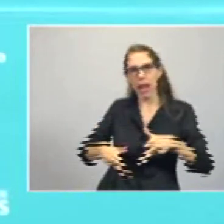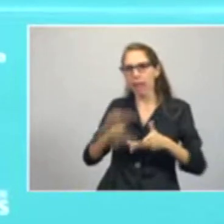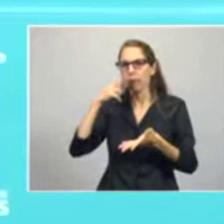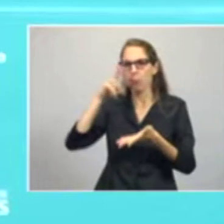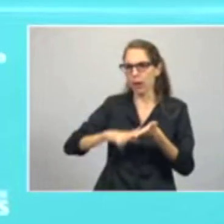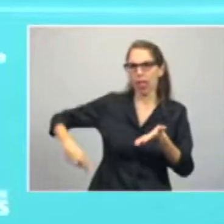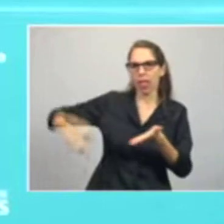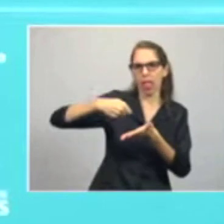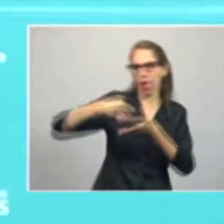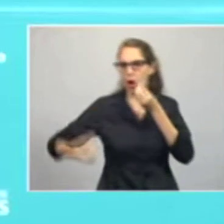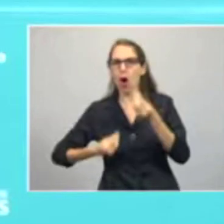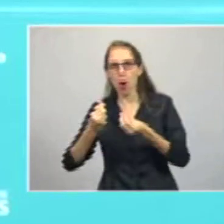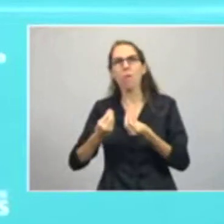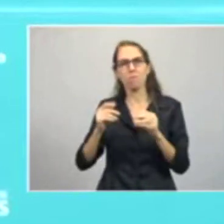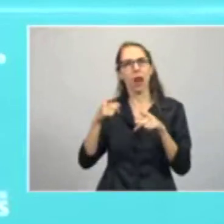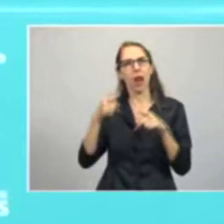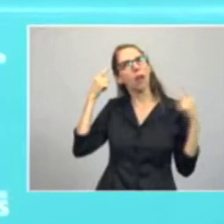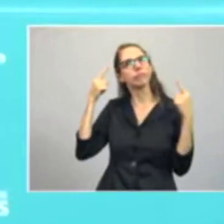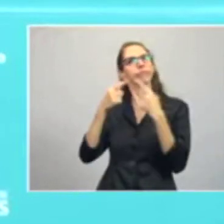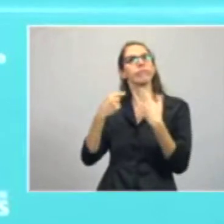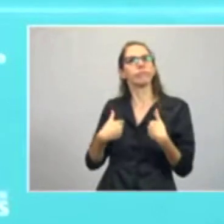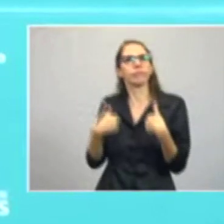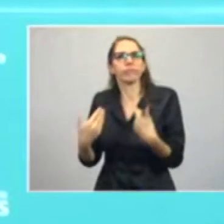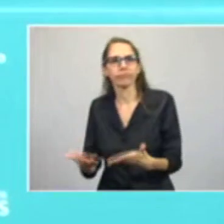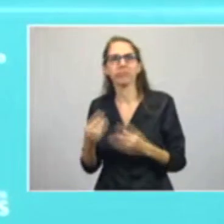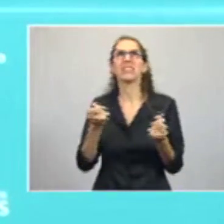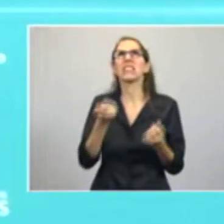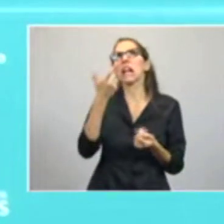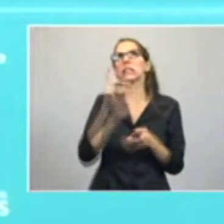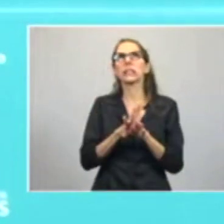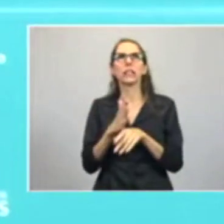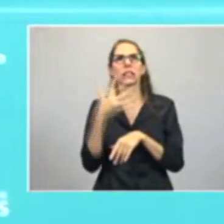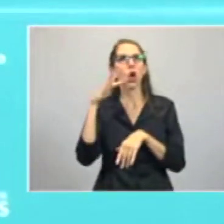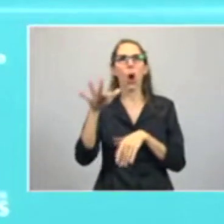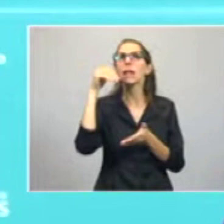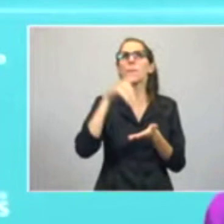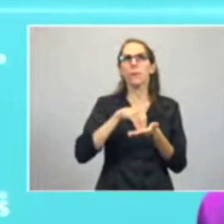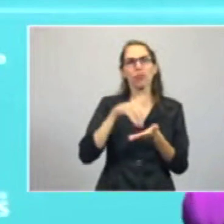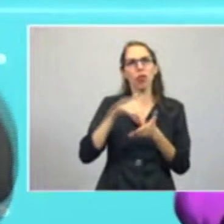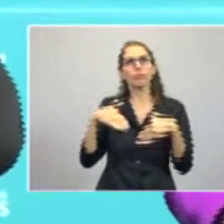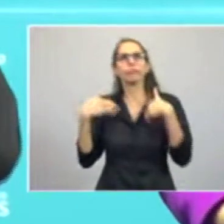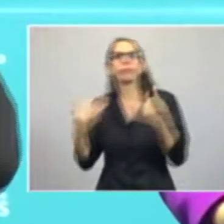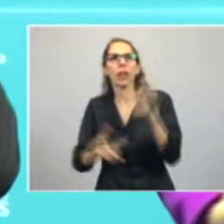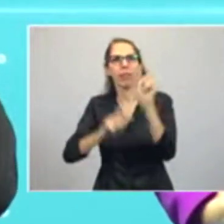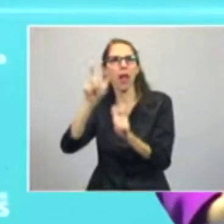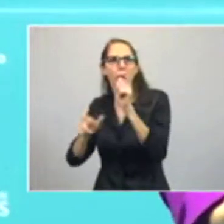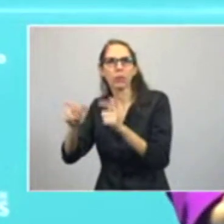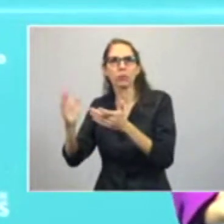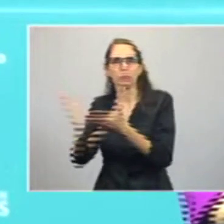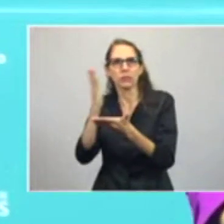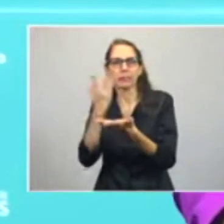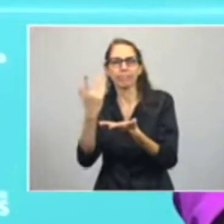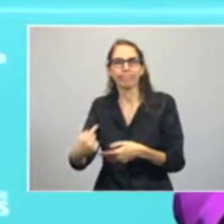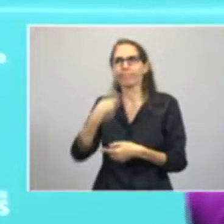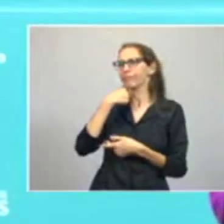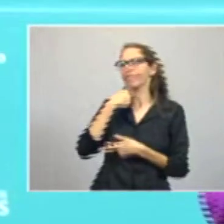que permitió dar beneficios por casi 5.000 millones a los productores que sufrieron la sequía el